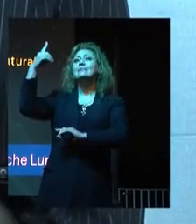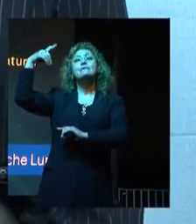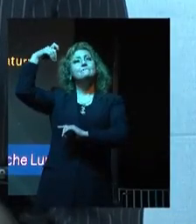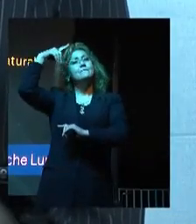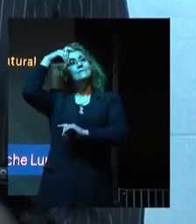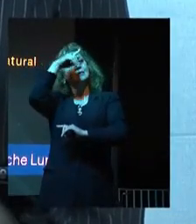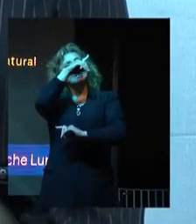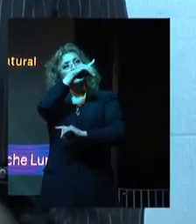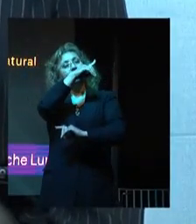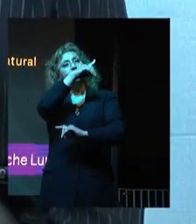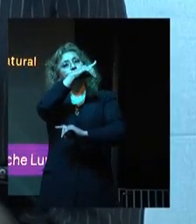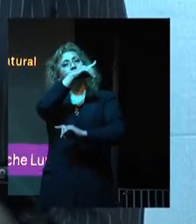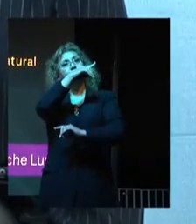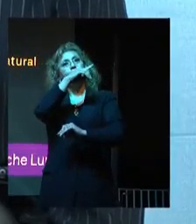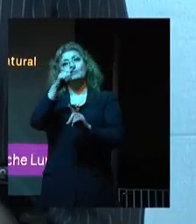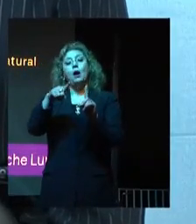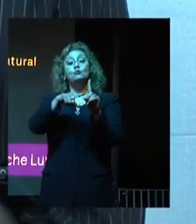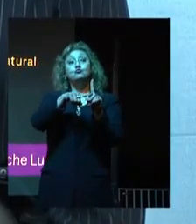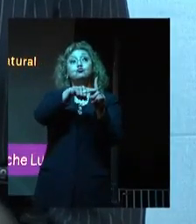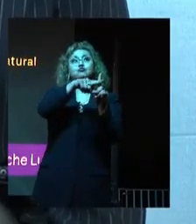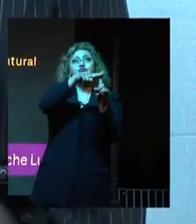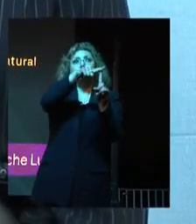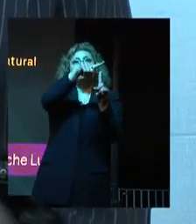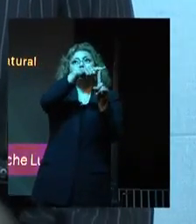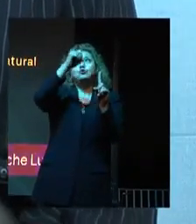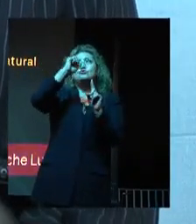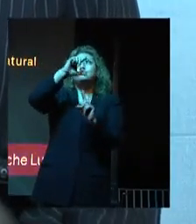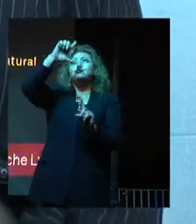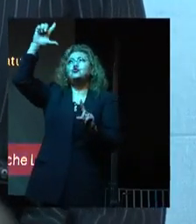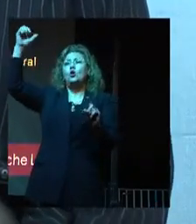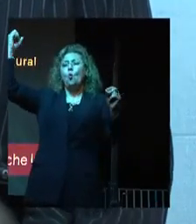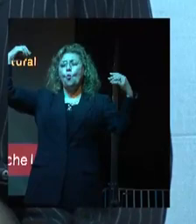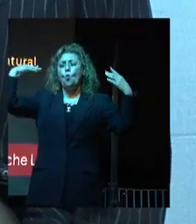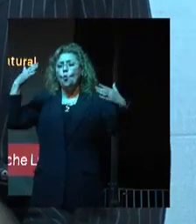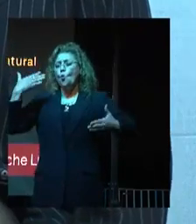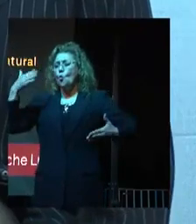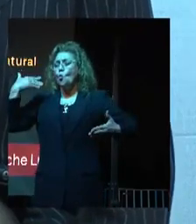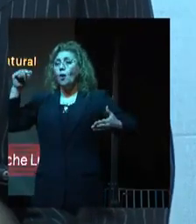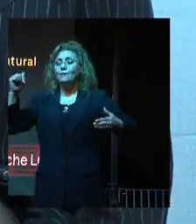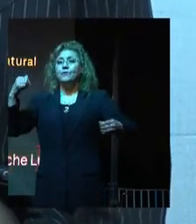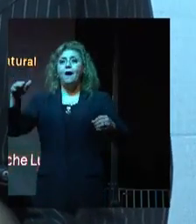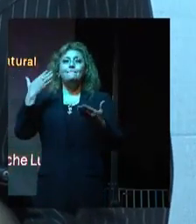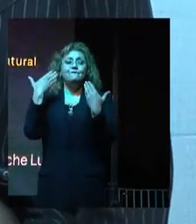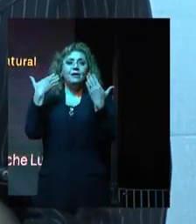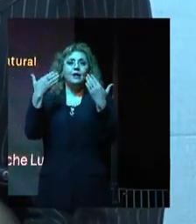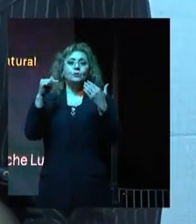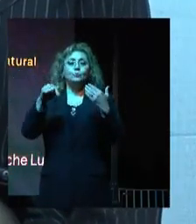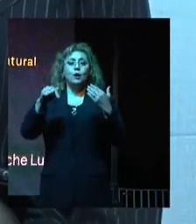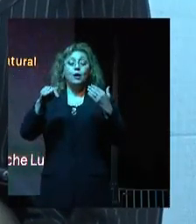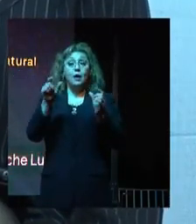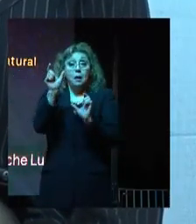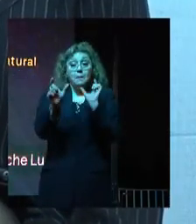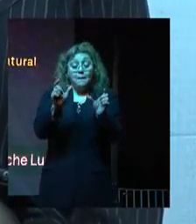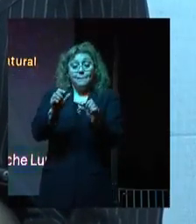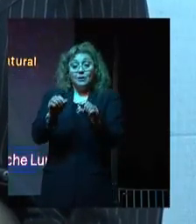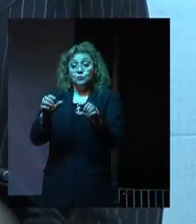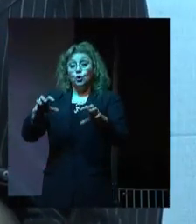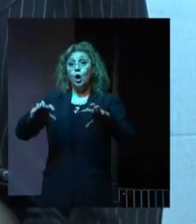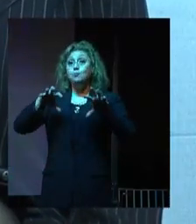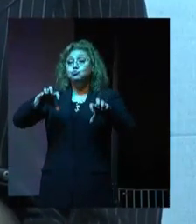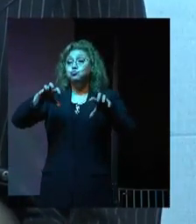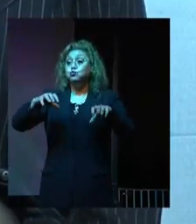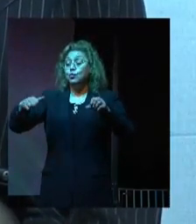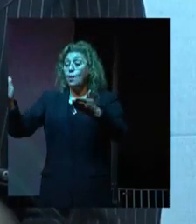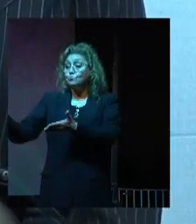difícil, porque la temperatura es muy, muy alta, el sol es tremendo en el verano, entonces muchos pastores movían el